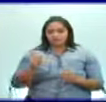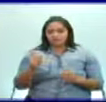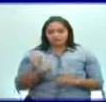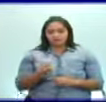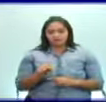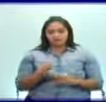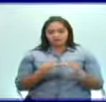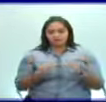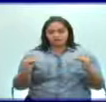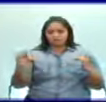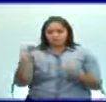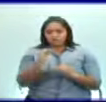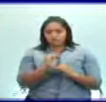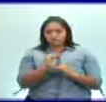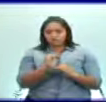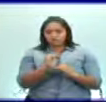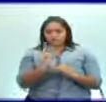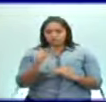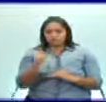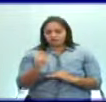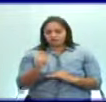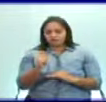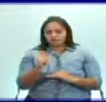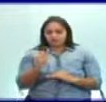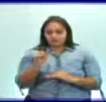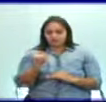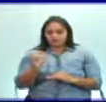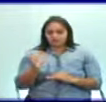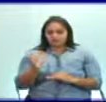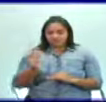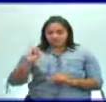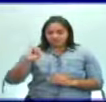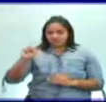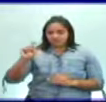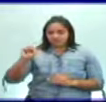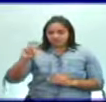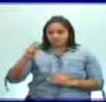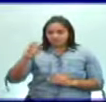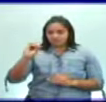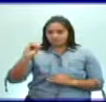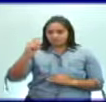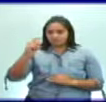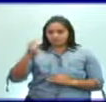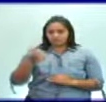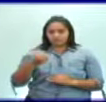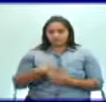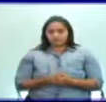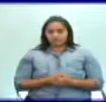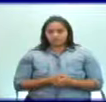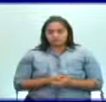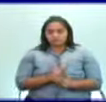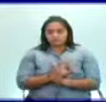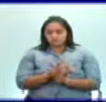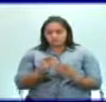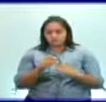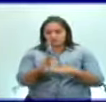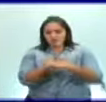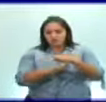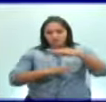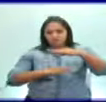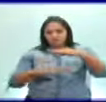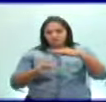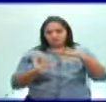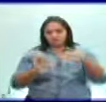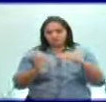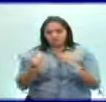encima del eje X, la asíntota, que sea Y, esté por encima del eje X, nunca va a cortar, o sea, no va a tener 0,